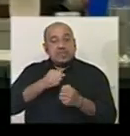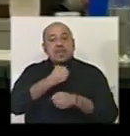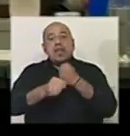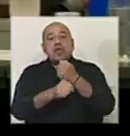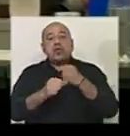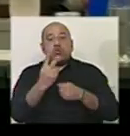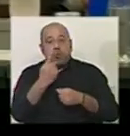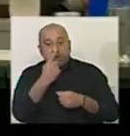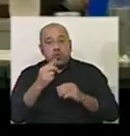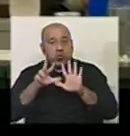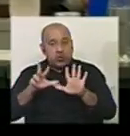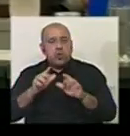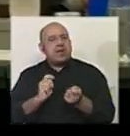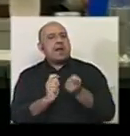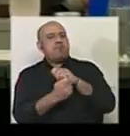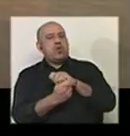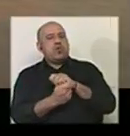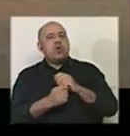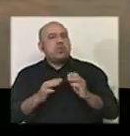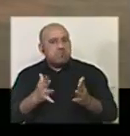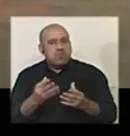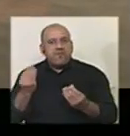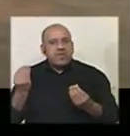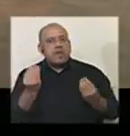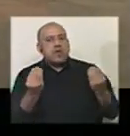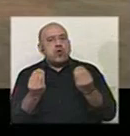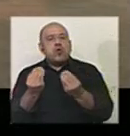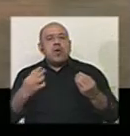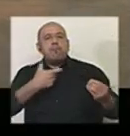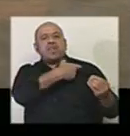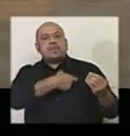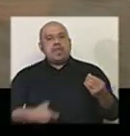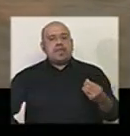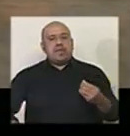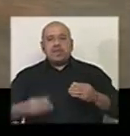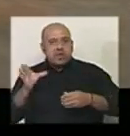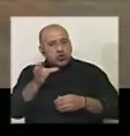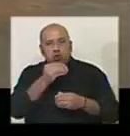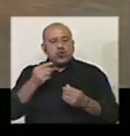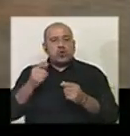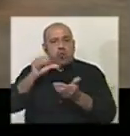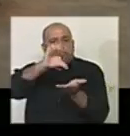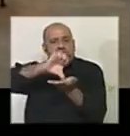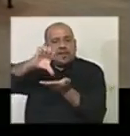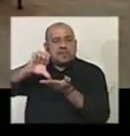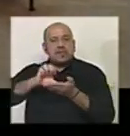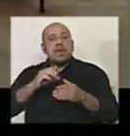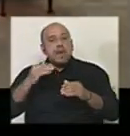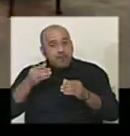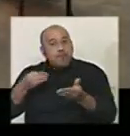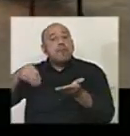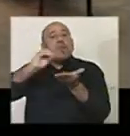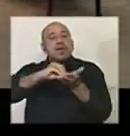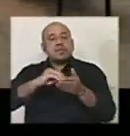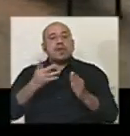G20 cambió de formato e incluyó no solo la participación de los jefes de Estado y de gobierno, sino también de representantes